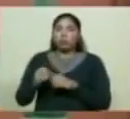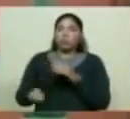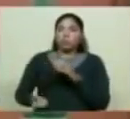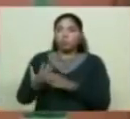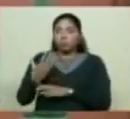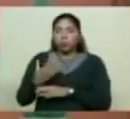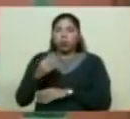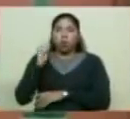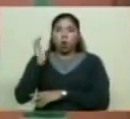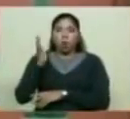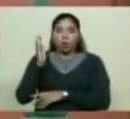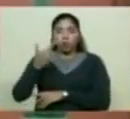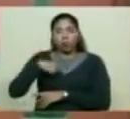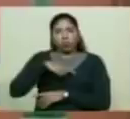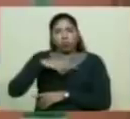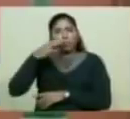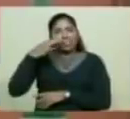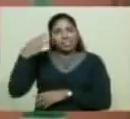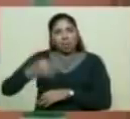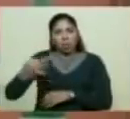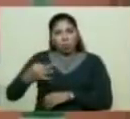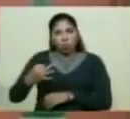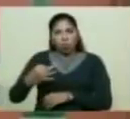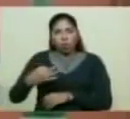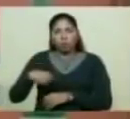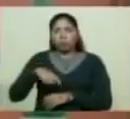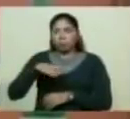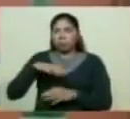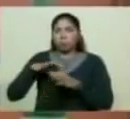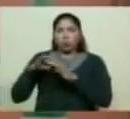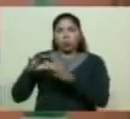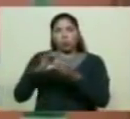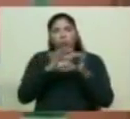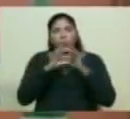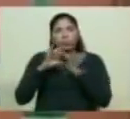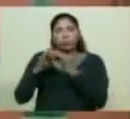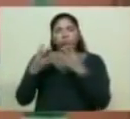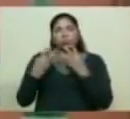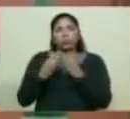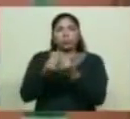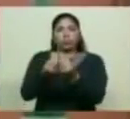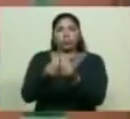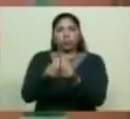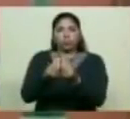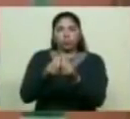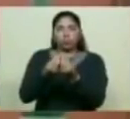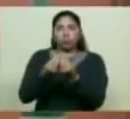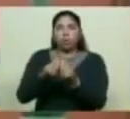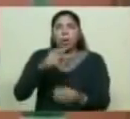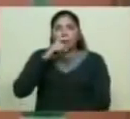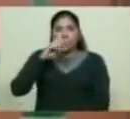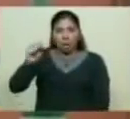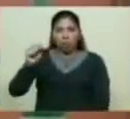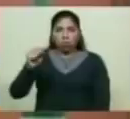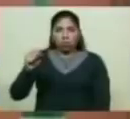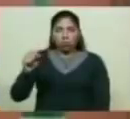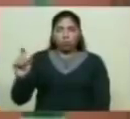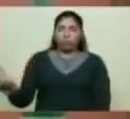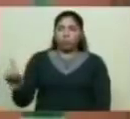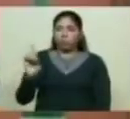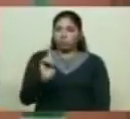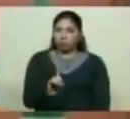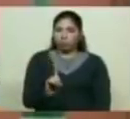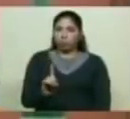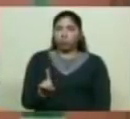estamos seguro que aquí estaremos juntos a nuestro presidente maduro nuestro